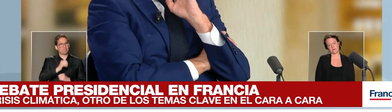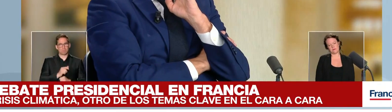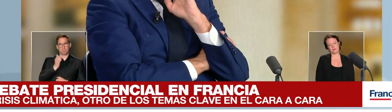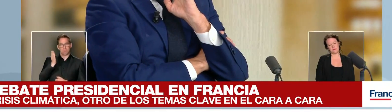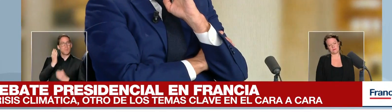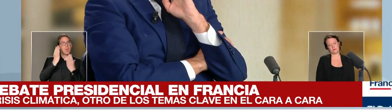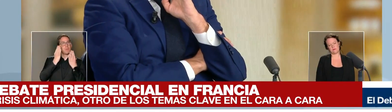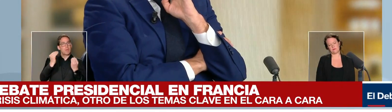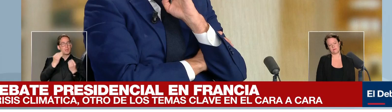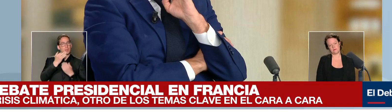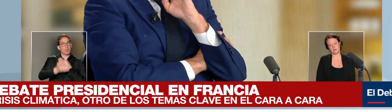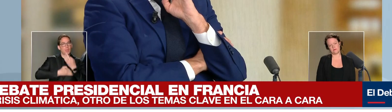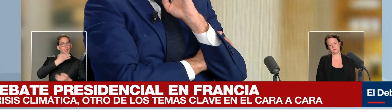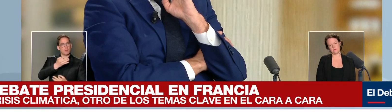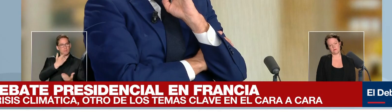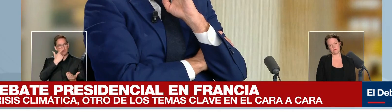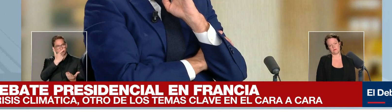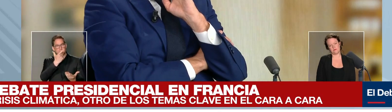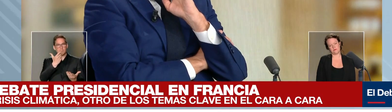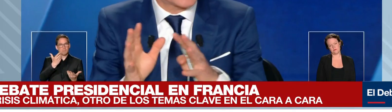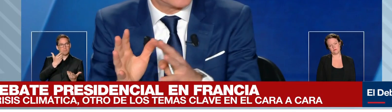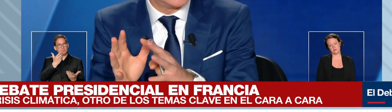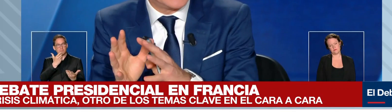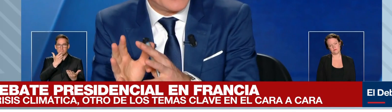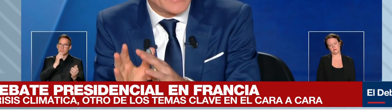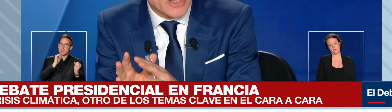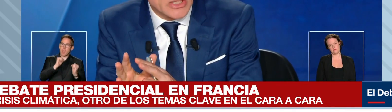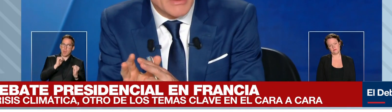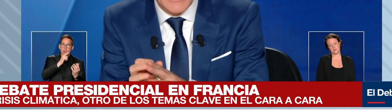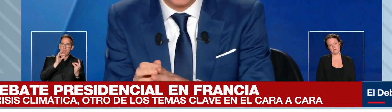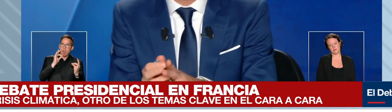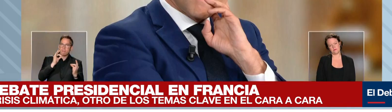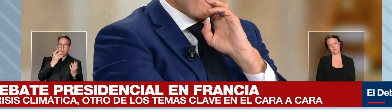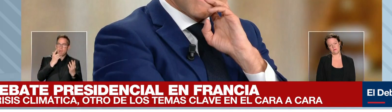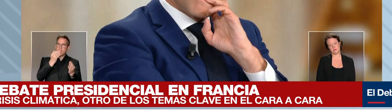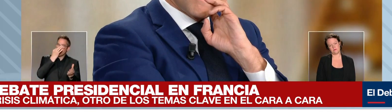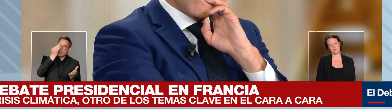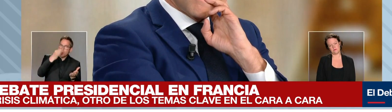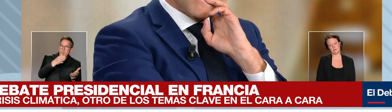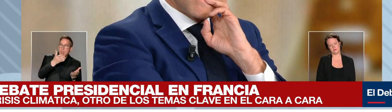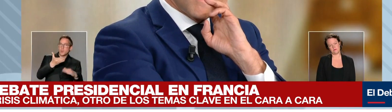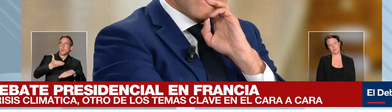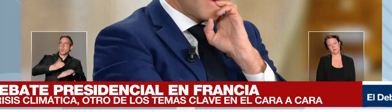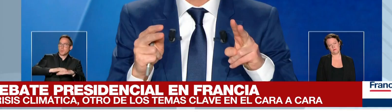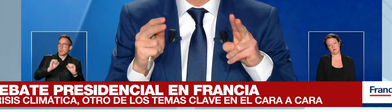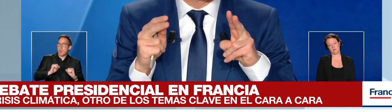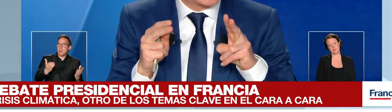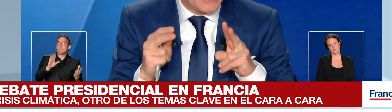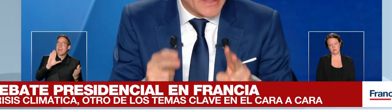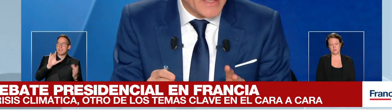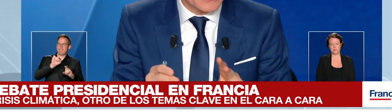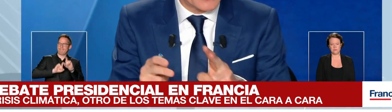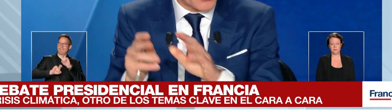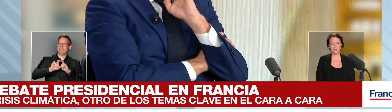señor Macron lo mencionaba. ¿Usted más bien está de acuerdo con la política con respecto a la energía nuclear, una gran diferencia con